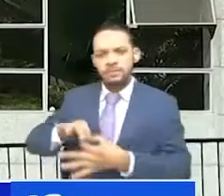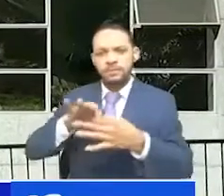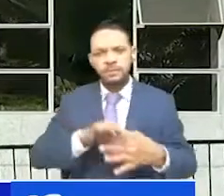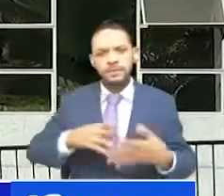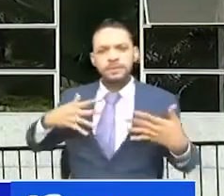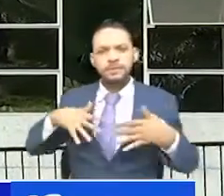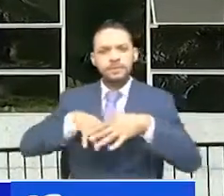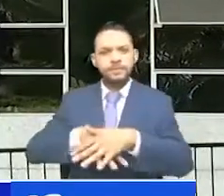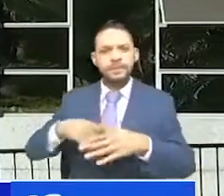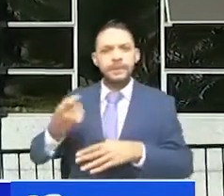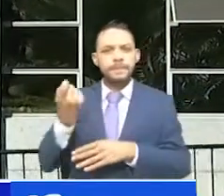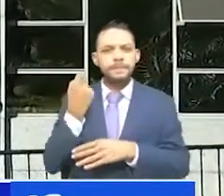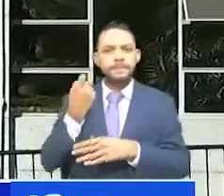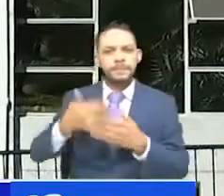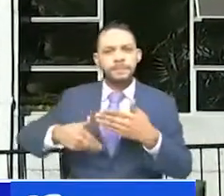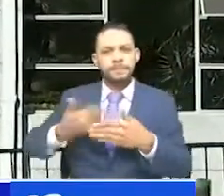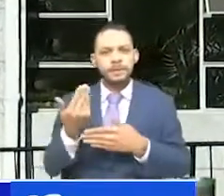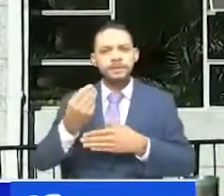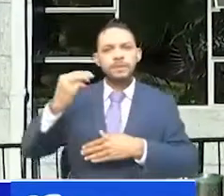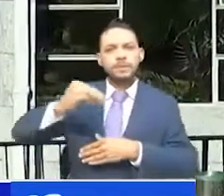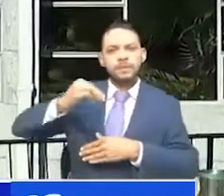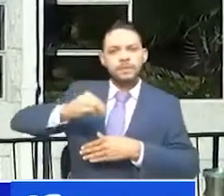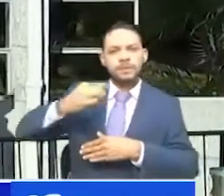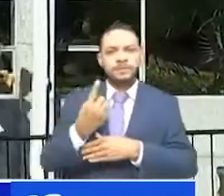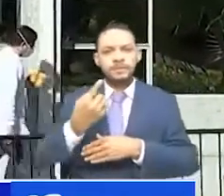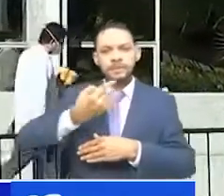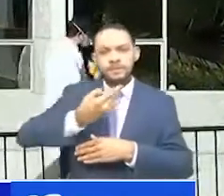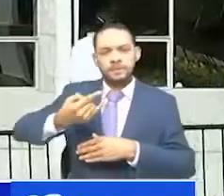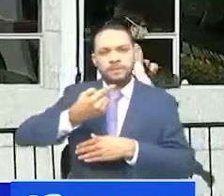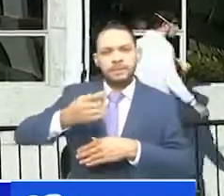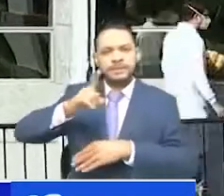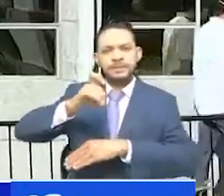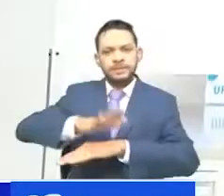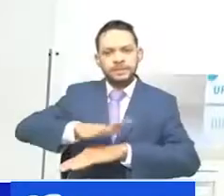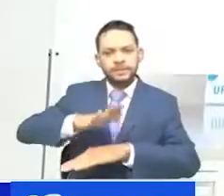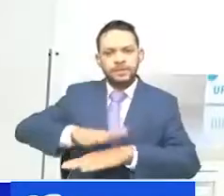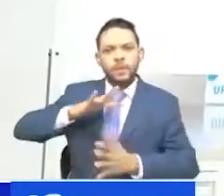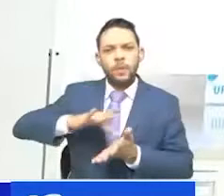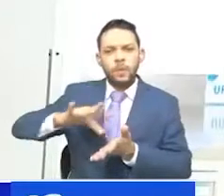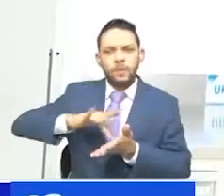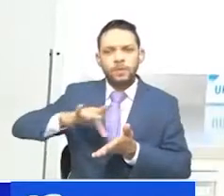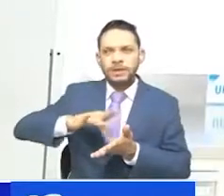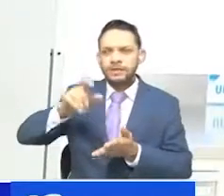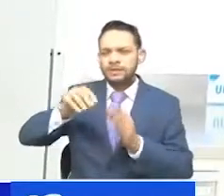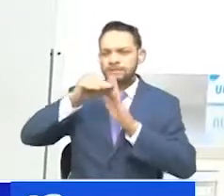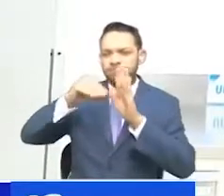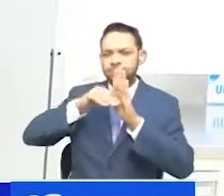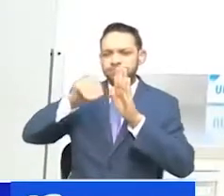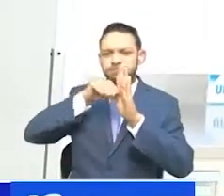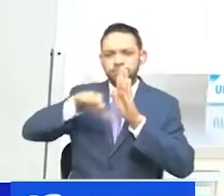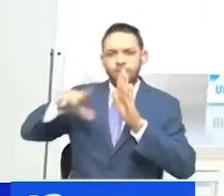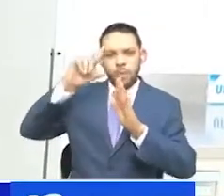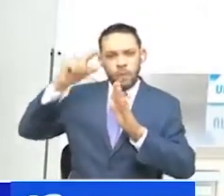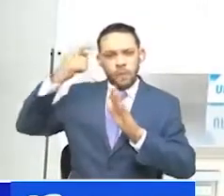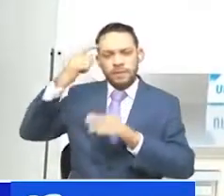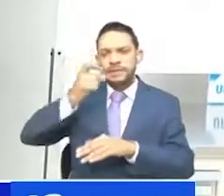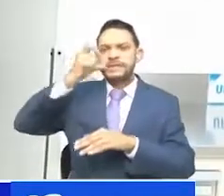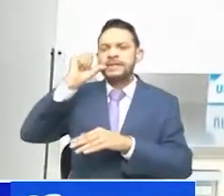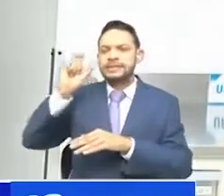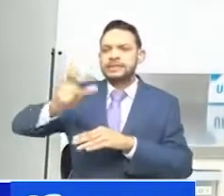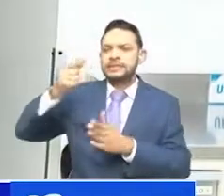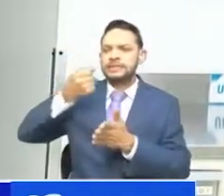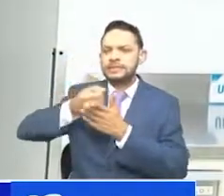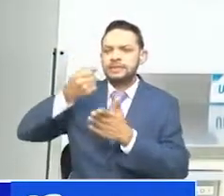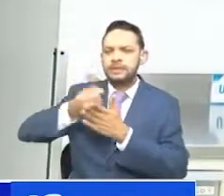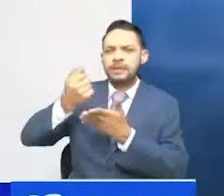en vigor desde las 6 de la tarde del martes 1 de marzo como consecuencia de la declaratoria de calamidad pública que emitió la gobernación del departamento por la